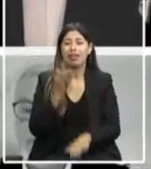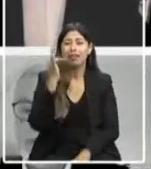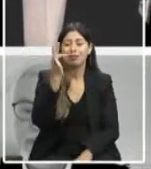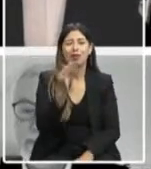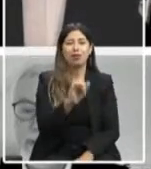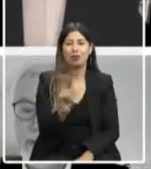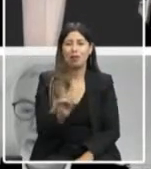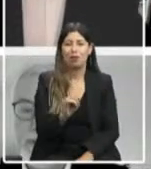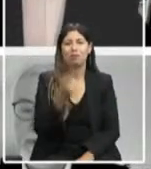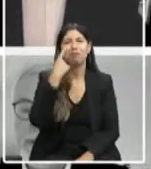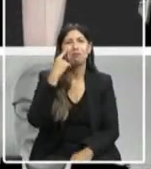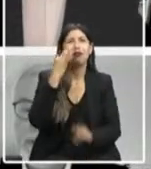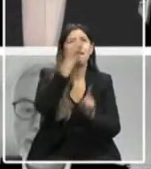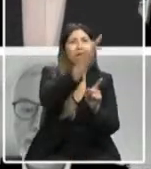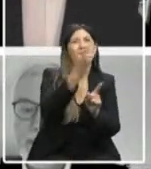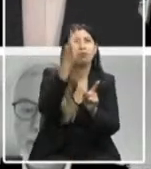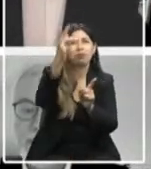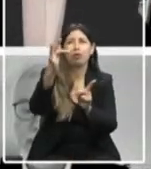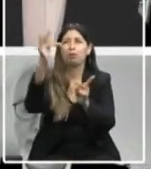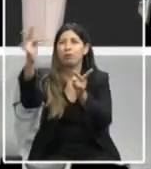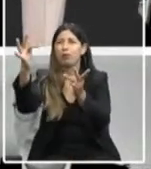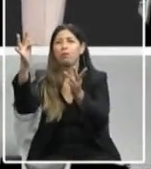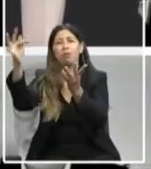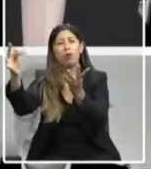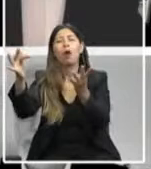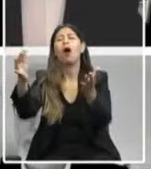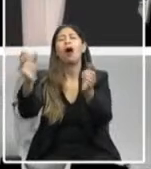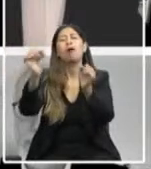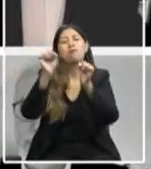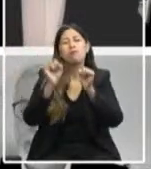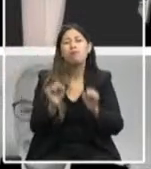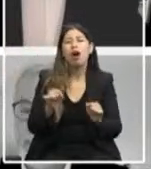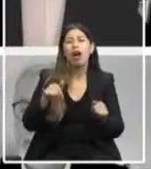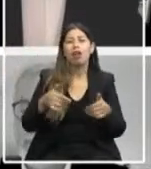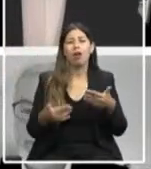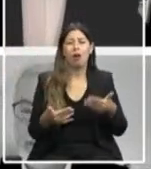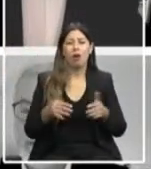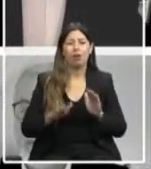traemos futuros posibles para hoy. No hacemos